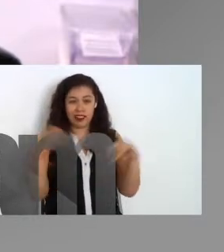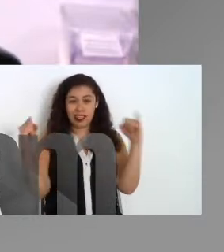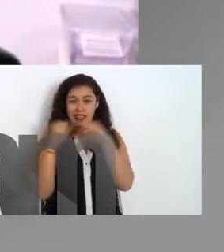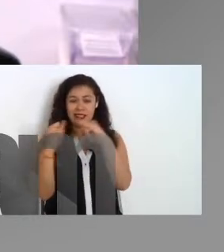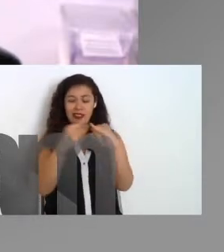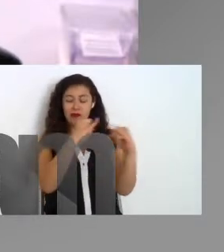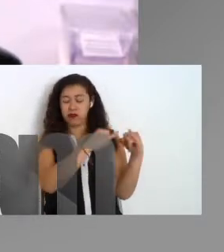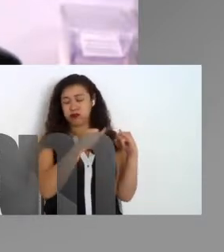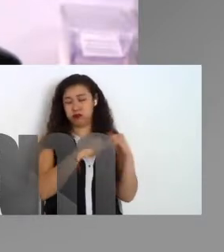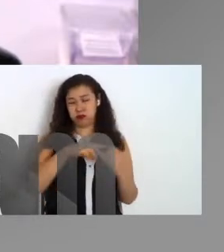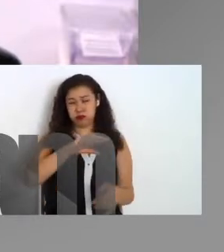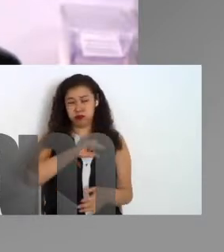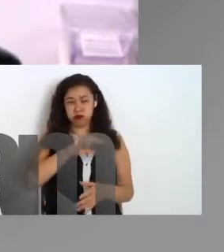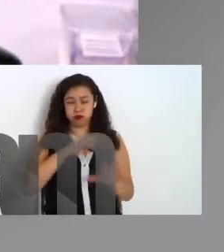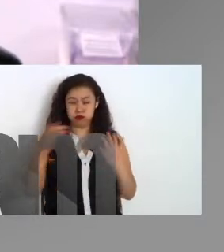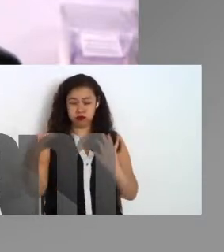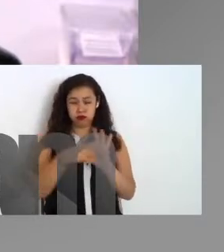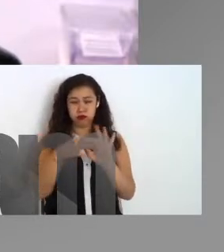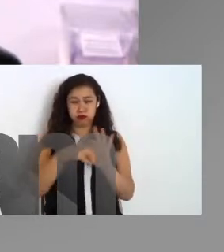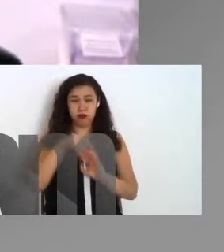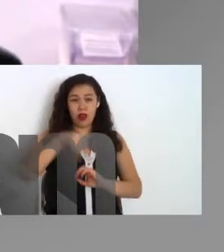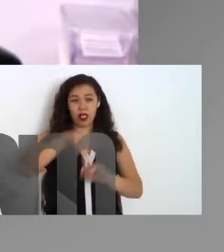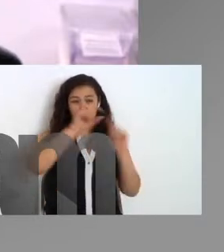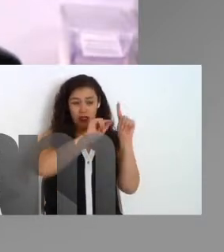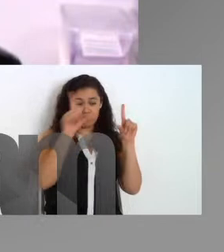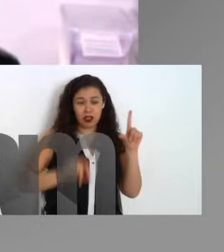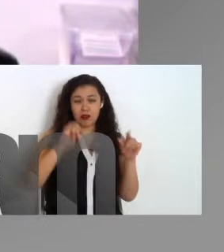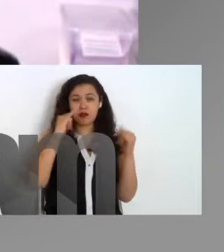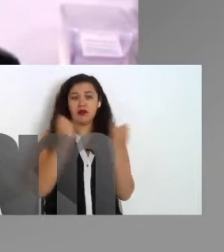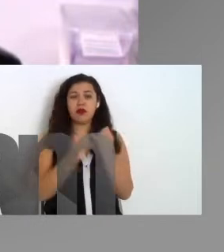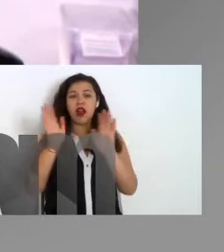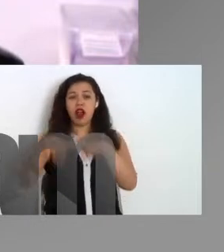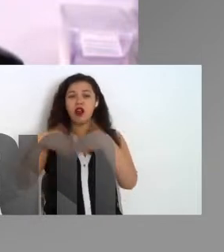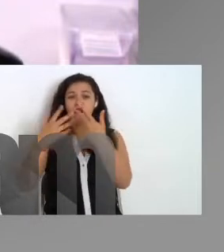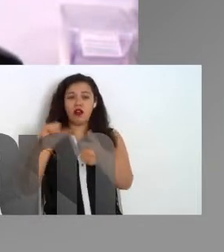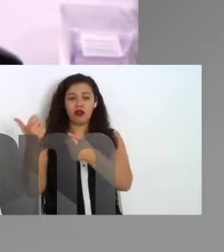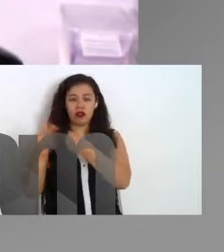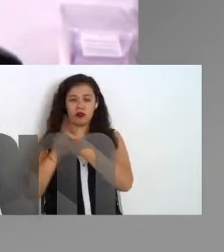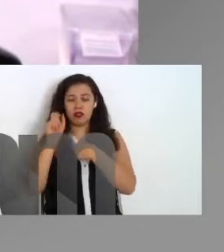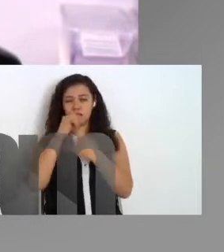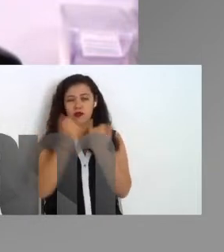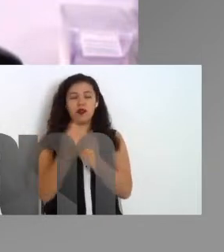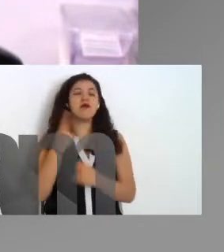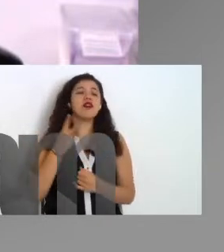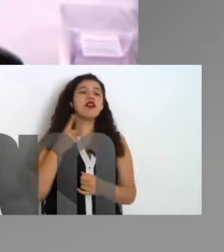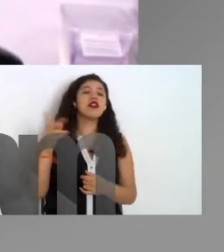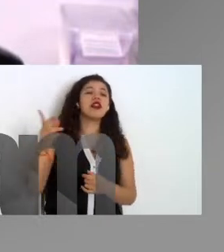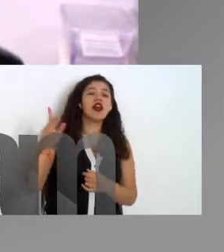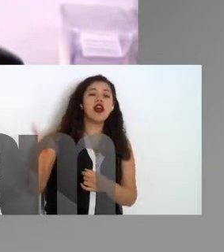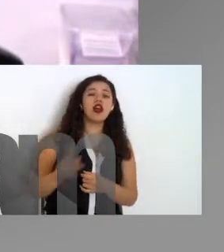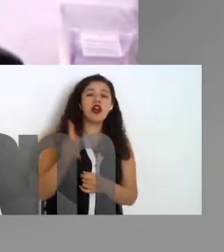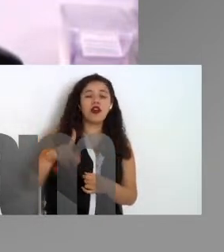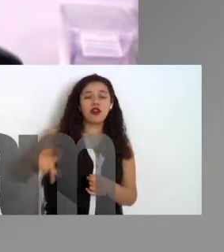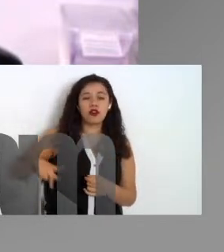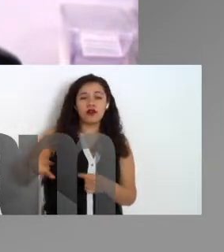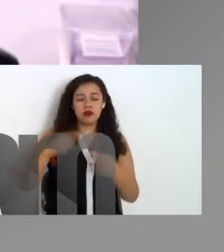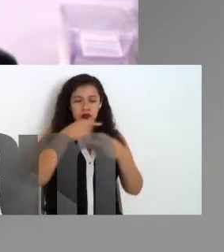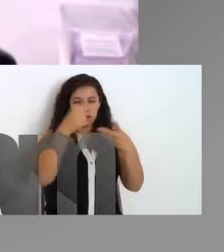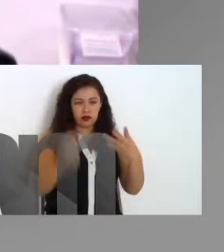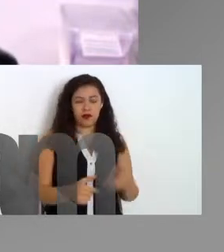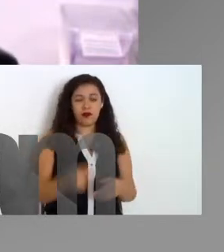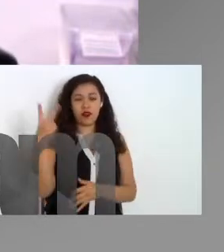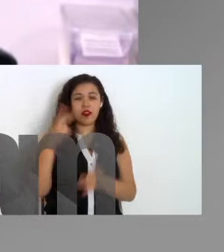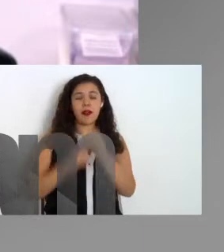públicas y privadas en el país y el extranjero, colaboración en la formación de políticas públicas, entre otras, en 2011 es galardonado